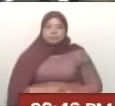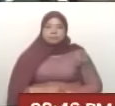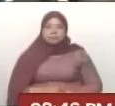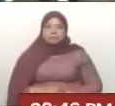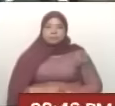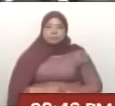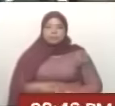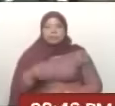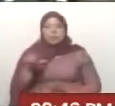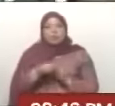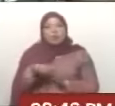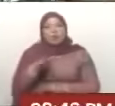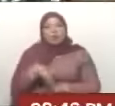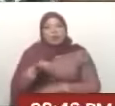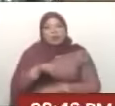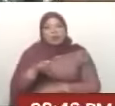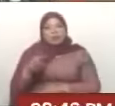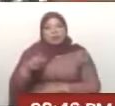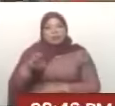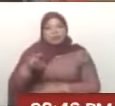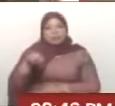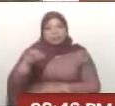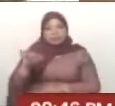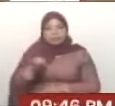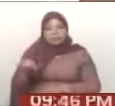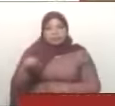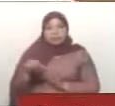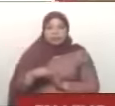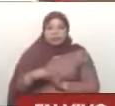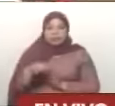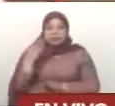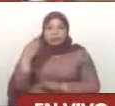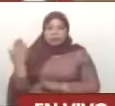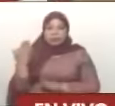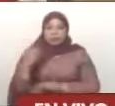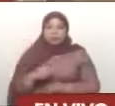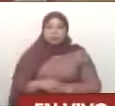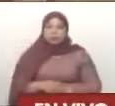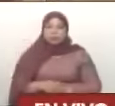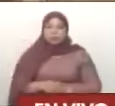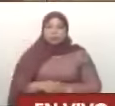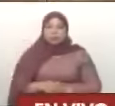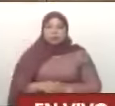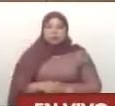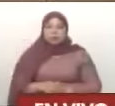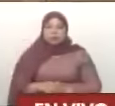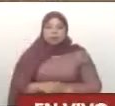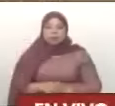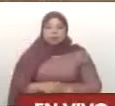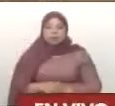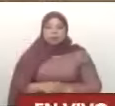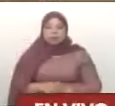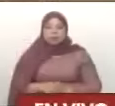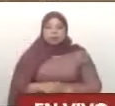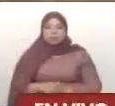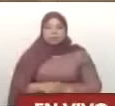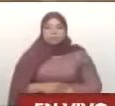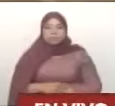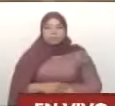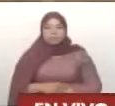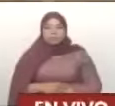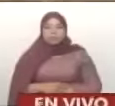¿Dónde está Génesis? Ajá, Génesis. De Génesis a Génesis. ¿Qué dice